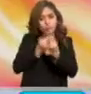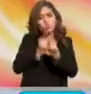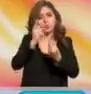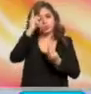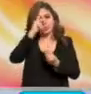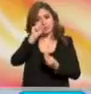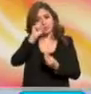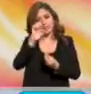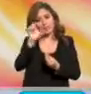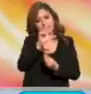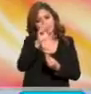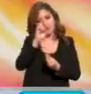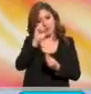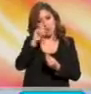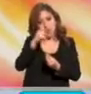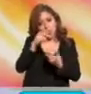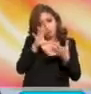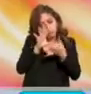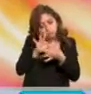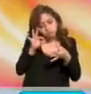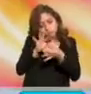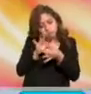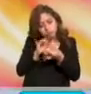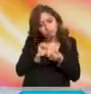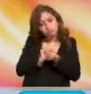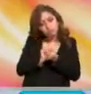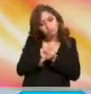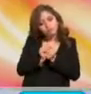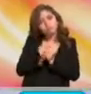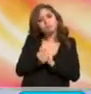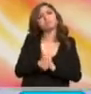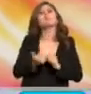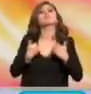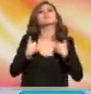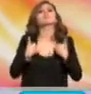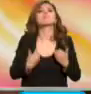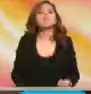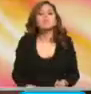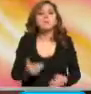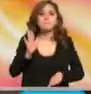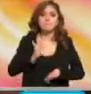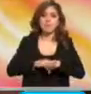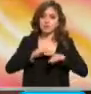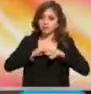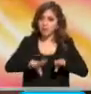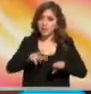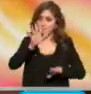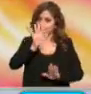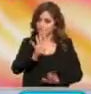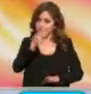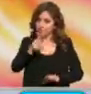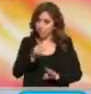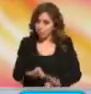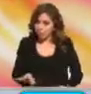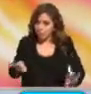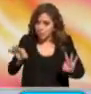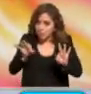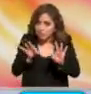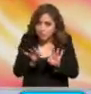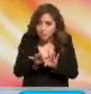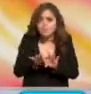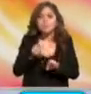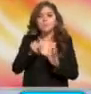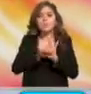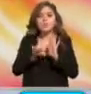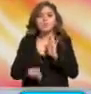muy importante para encontrar sexualmente cómo ha sido tu desarrollo, tener información, pero también fundamentalmente, si ya llegó al extremo